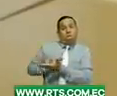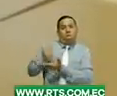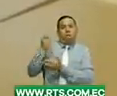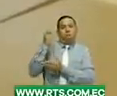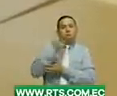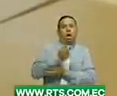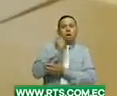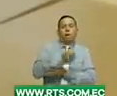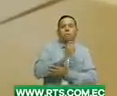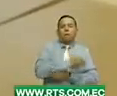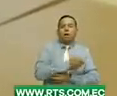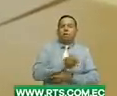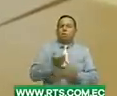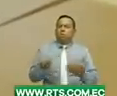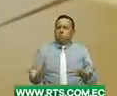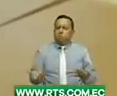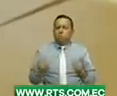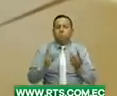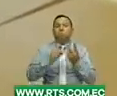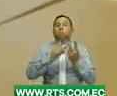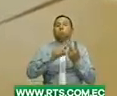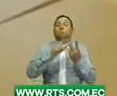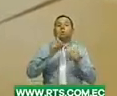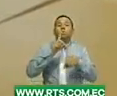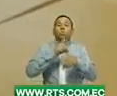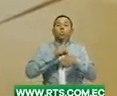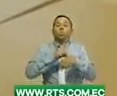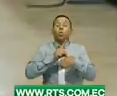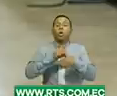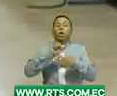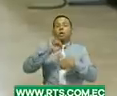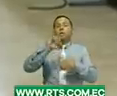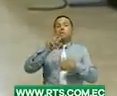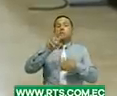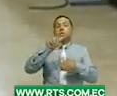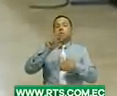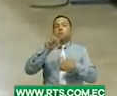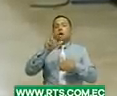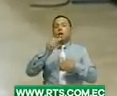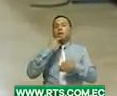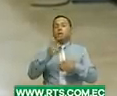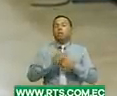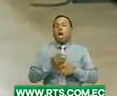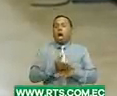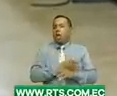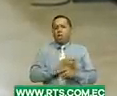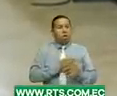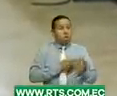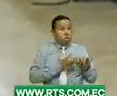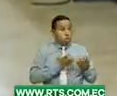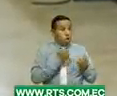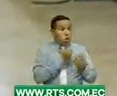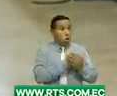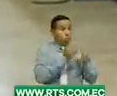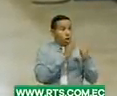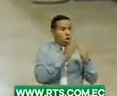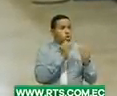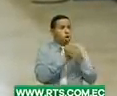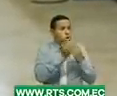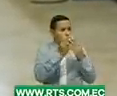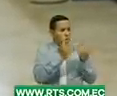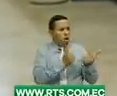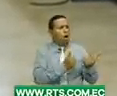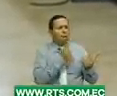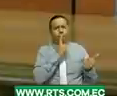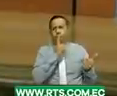deberá enfrentar a la justicia a la doctora Silvana B. como presunta cómplice por prestar su colaboración para que Mansur supuestamente cometa